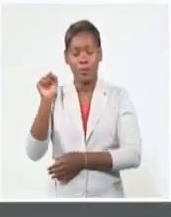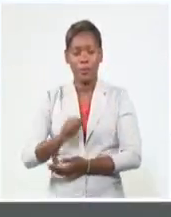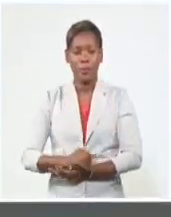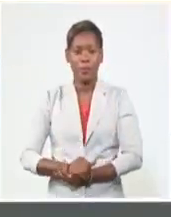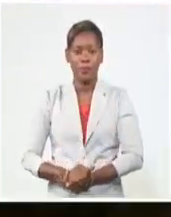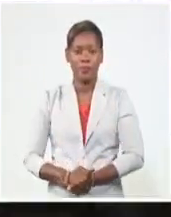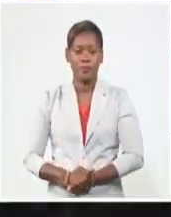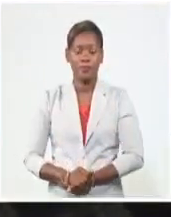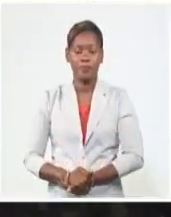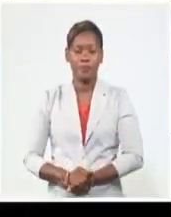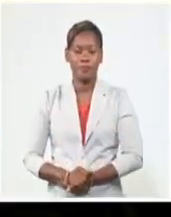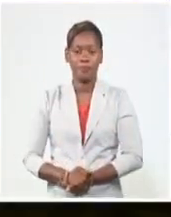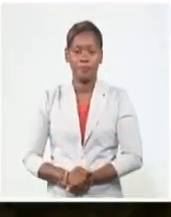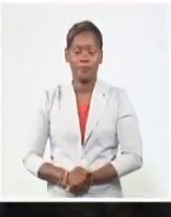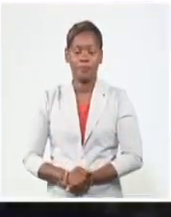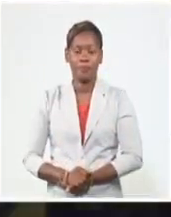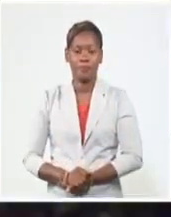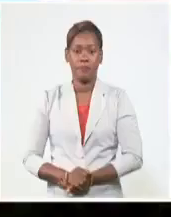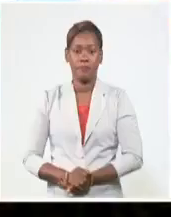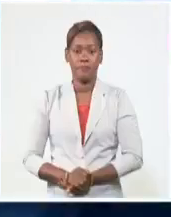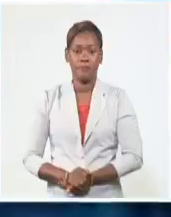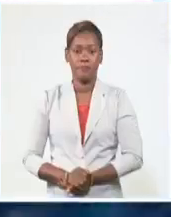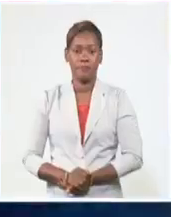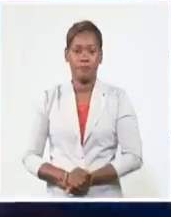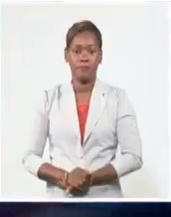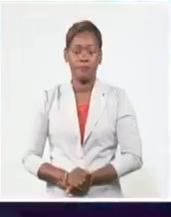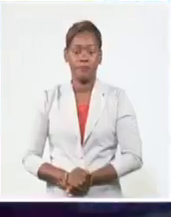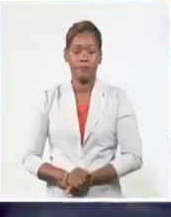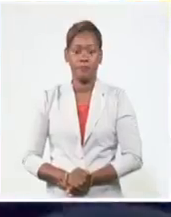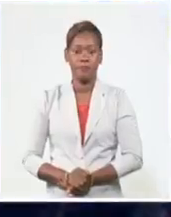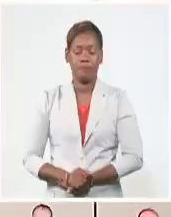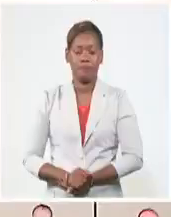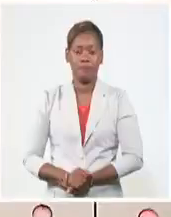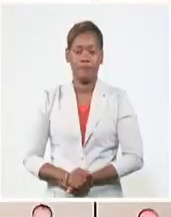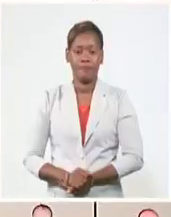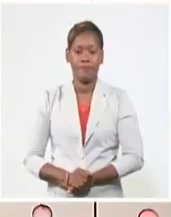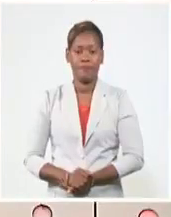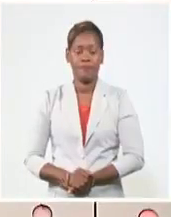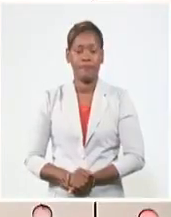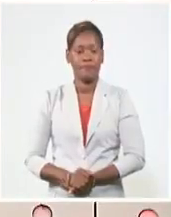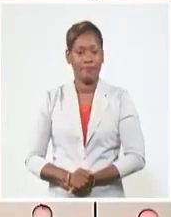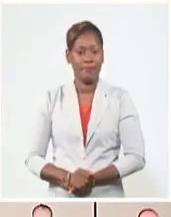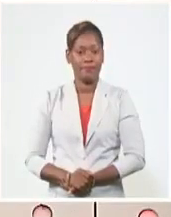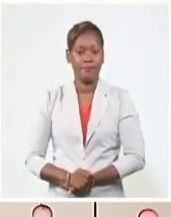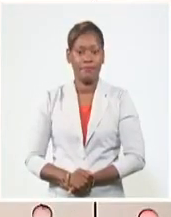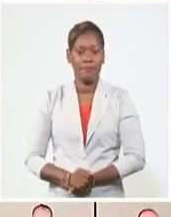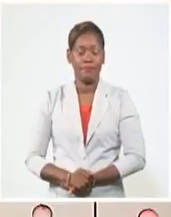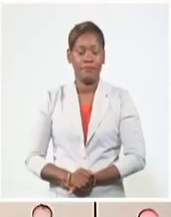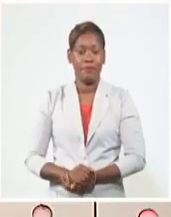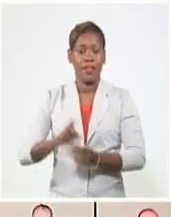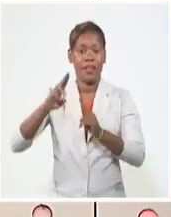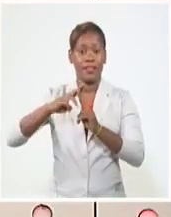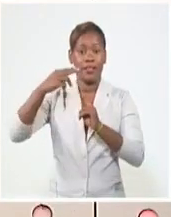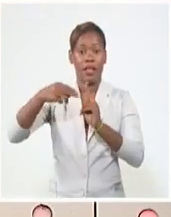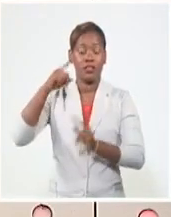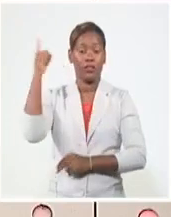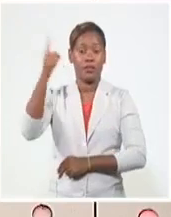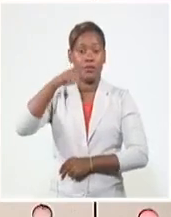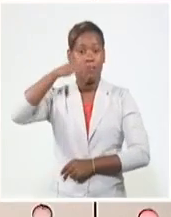Desde Guantánamo, Joana Cervera, Sistema Informativo de la Televisión Cubana. Y el Teatro Nacional de Cuba acoge este fin de